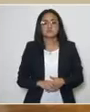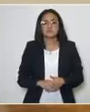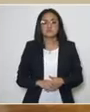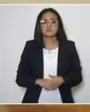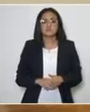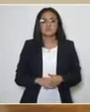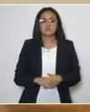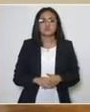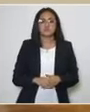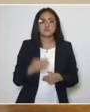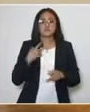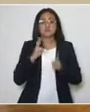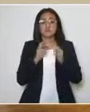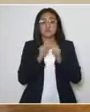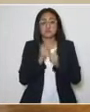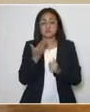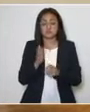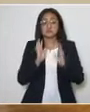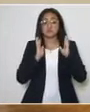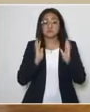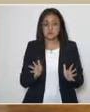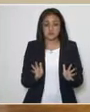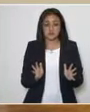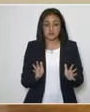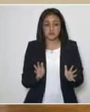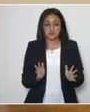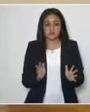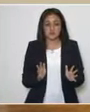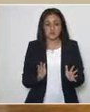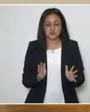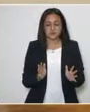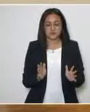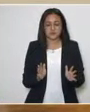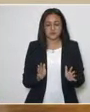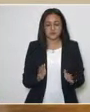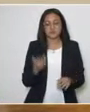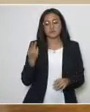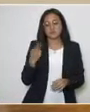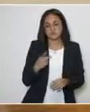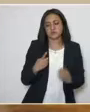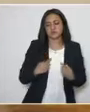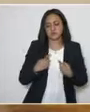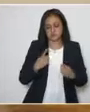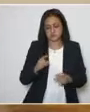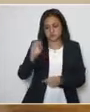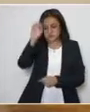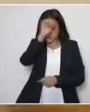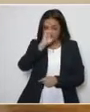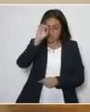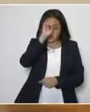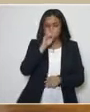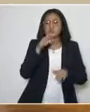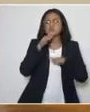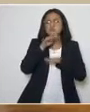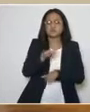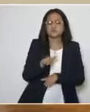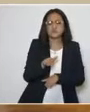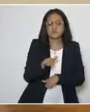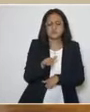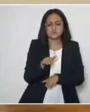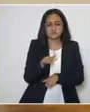Y bueno, platiqué con ellos, les di opiniones